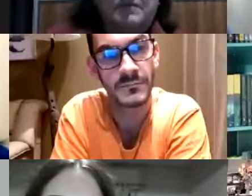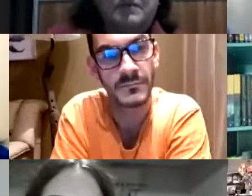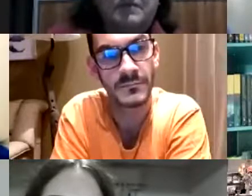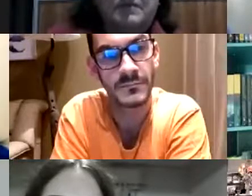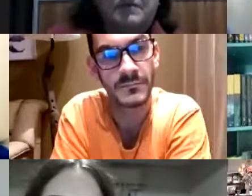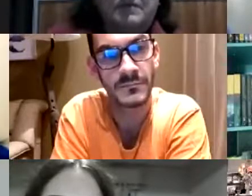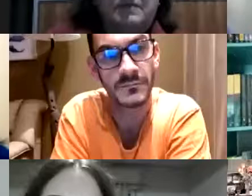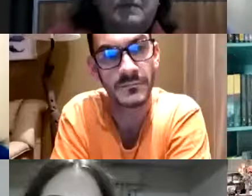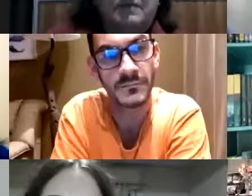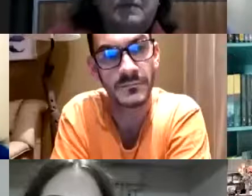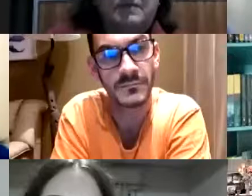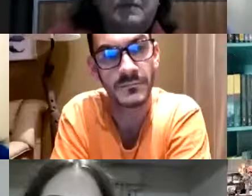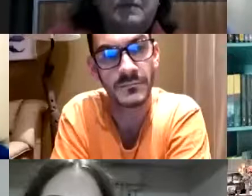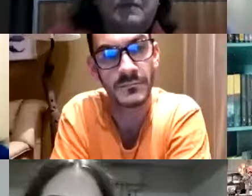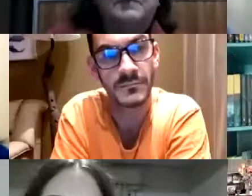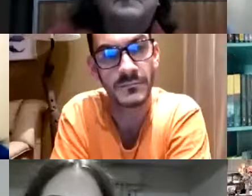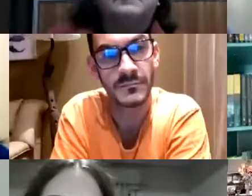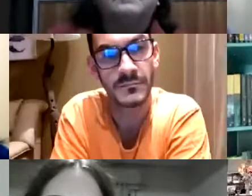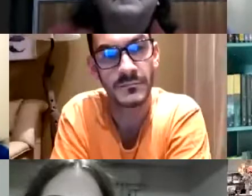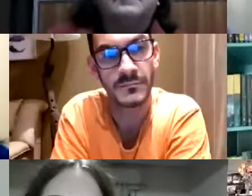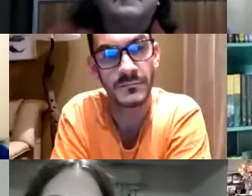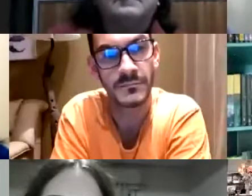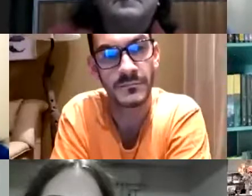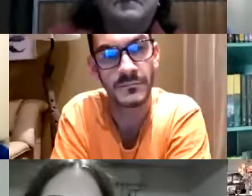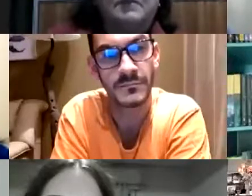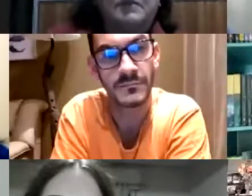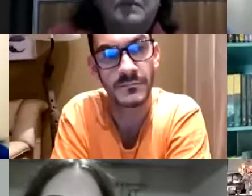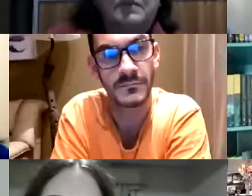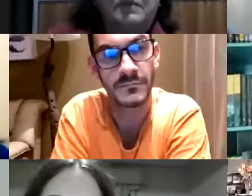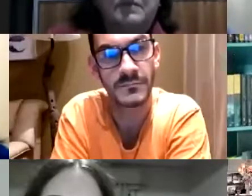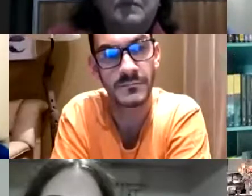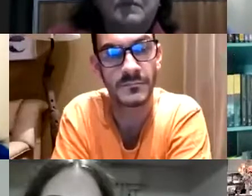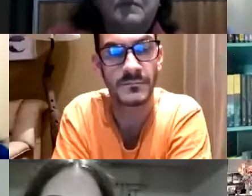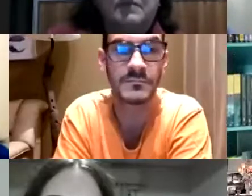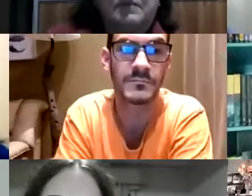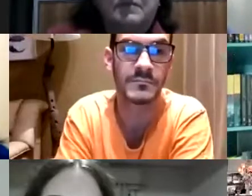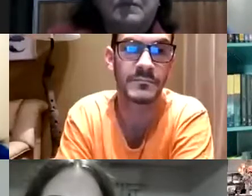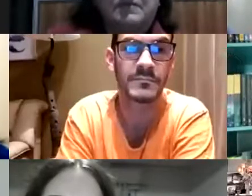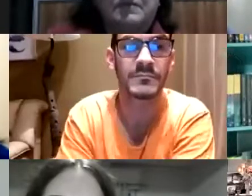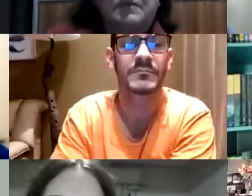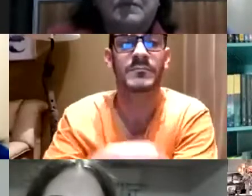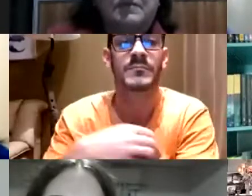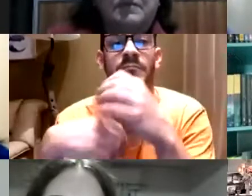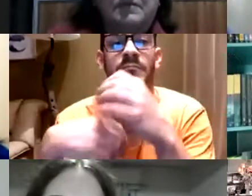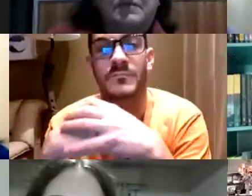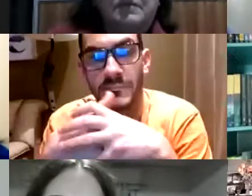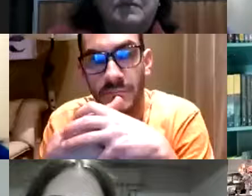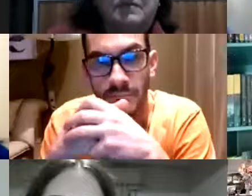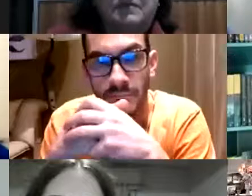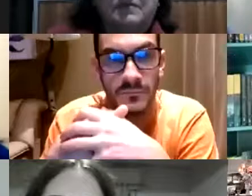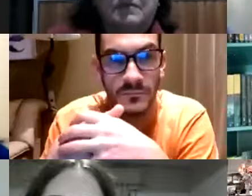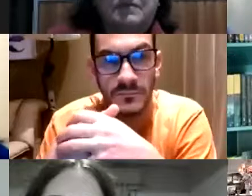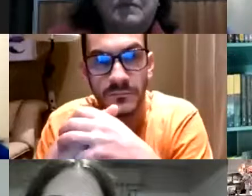Porque que no sea una prestación, para mí, está atravesado por lo mismo que les decía de la profilaxis post-exposición cuando